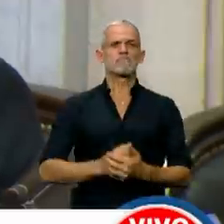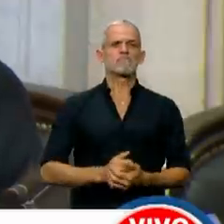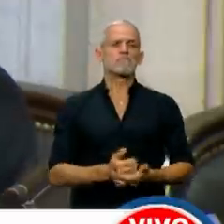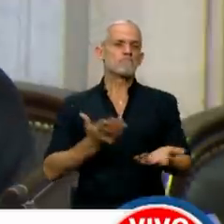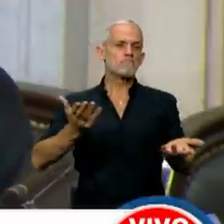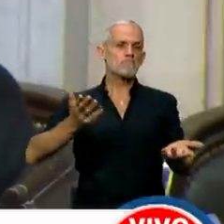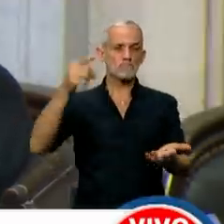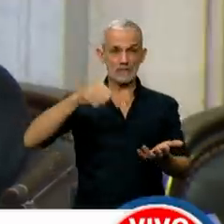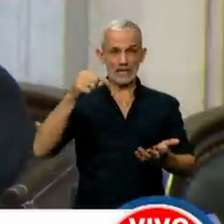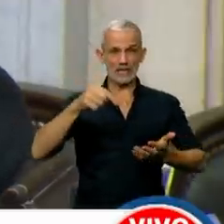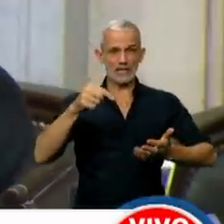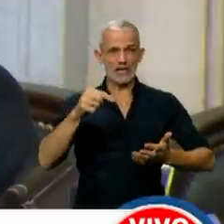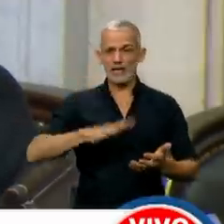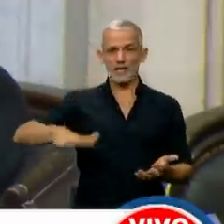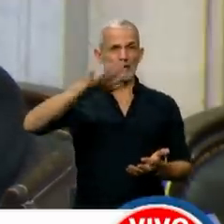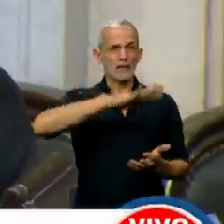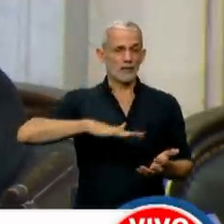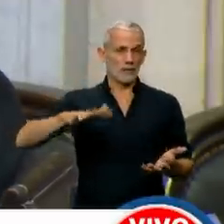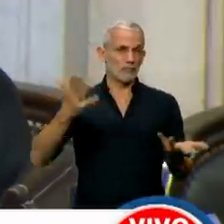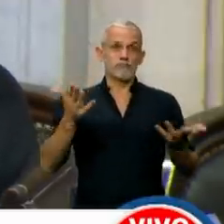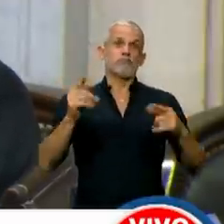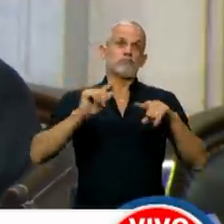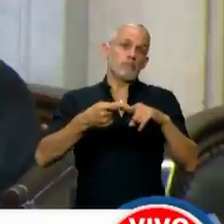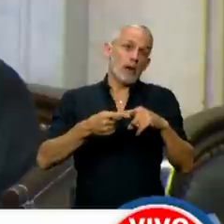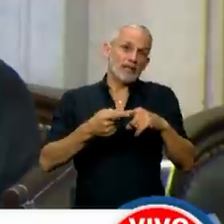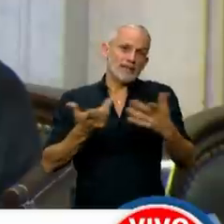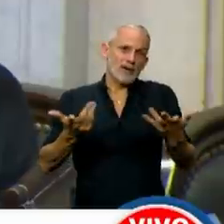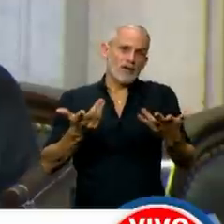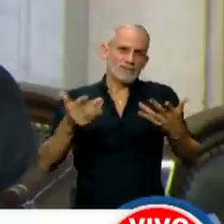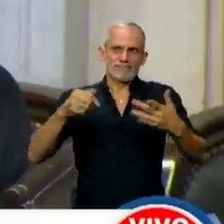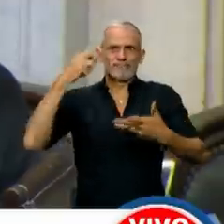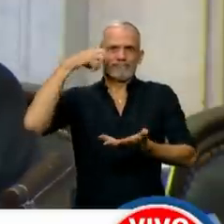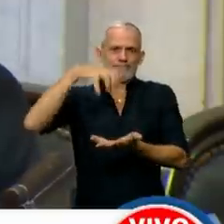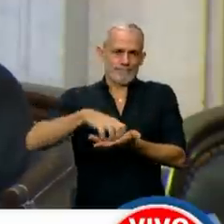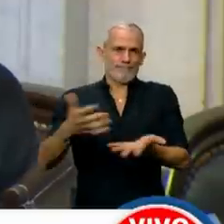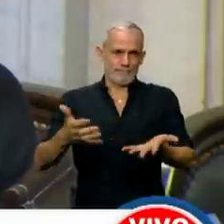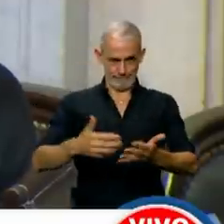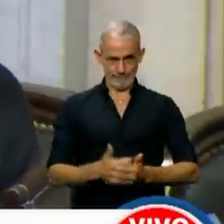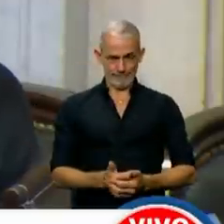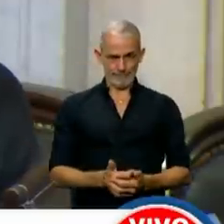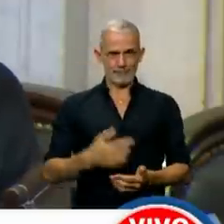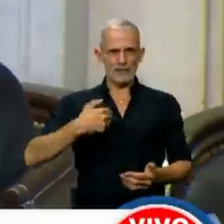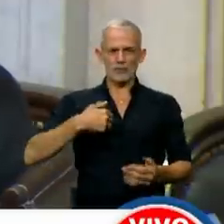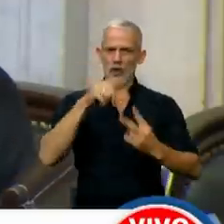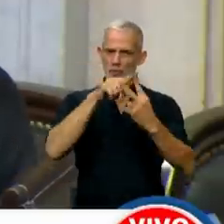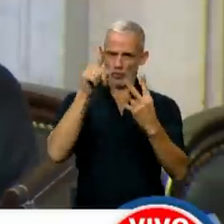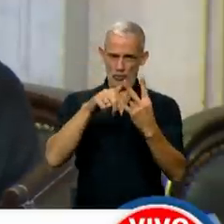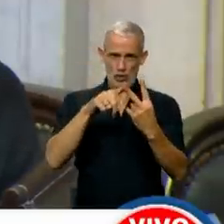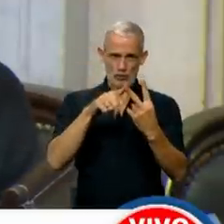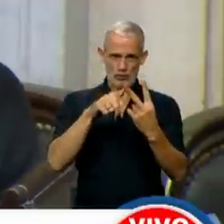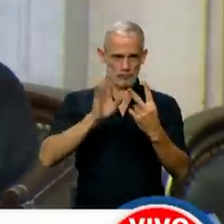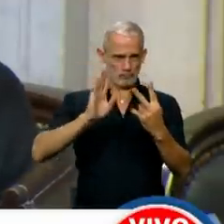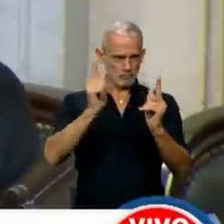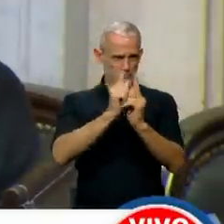y siendo este un ámbito de naturaleza política voy a hacer dos consideraciones